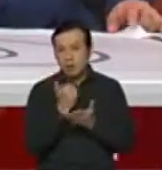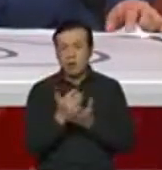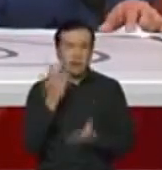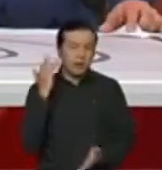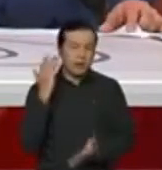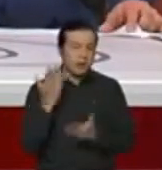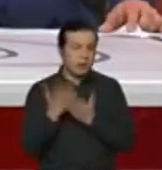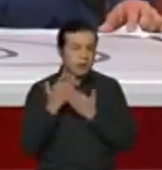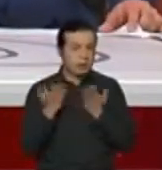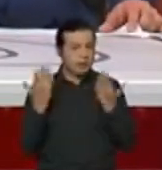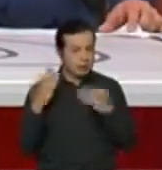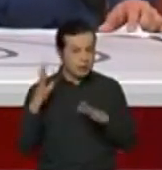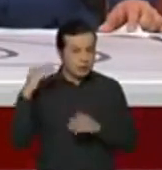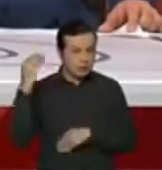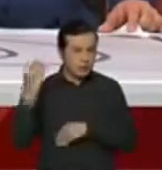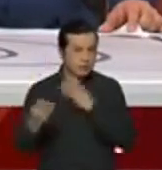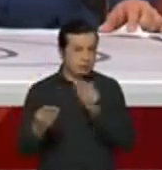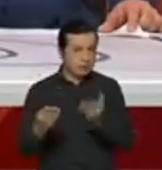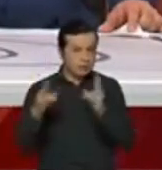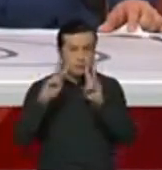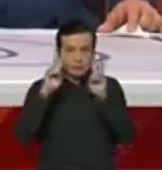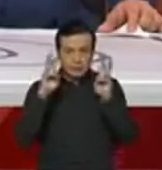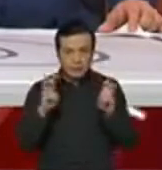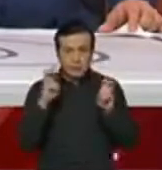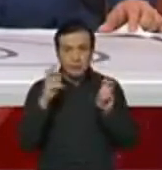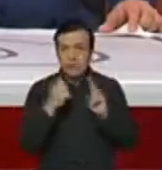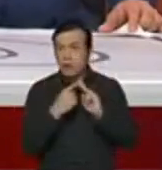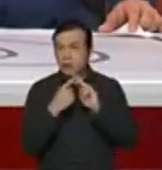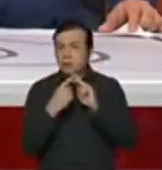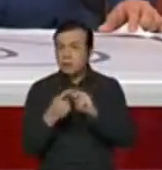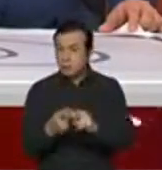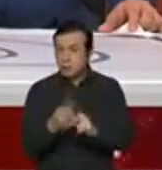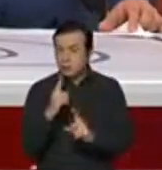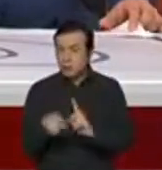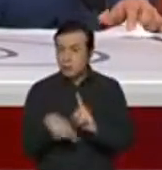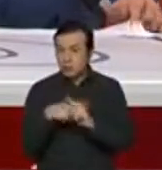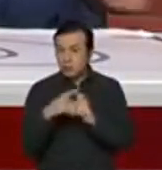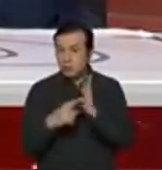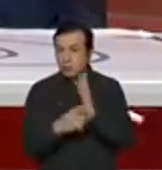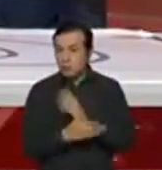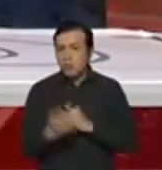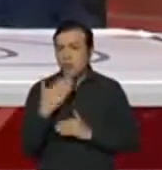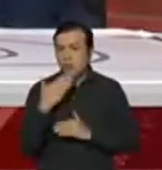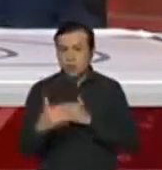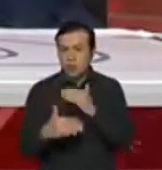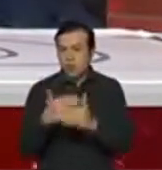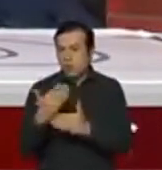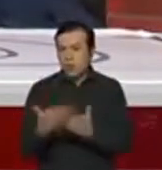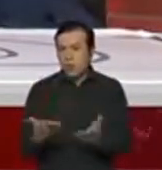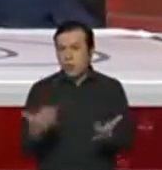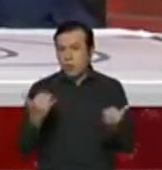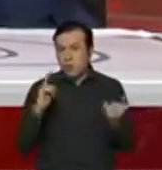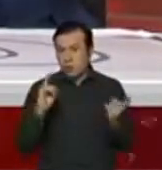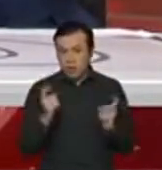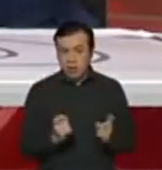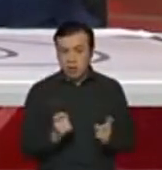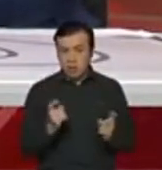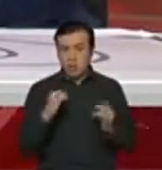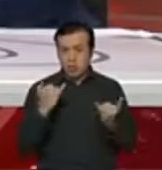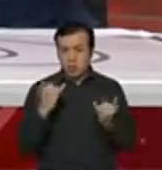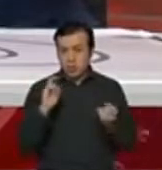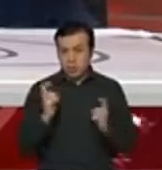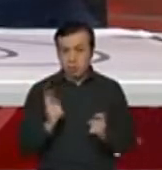créditos que se han entregado en el tema de quirografarios e hipotecarios? ¿Cómo marcha? Ahora ha cambiado un poco el